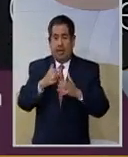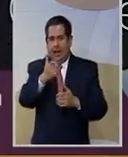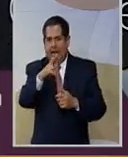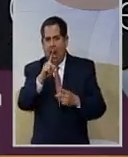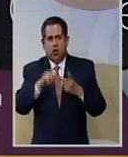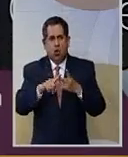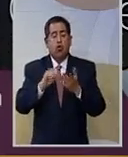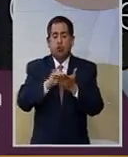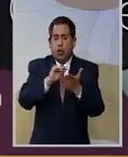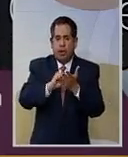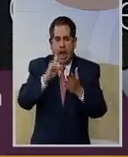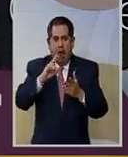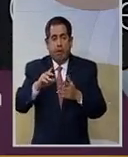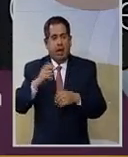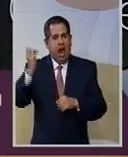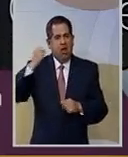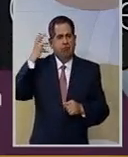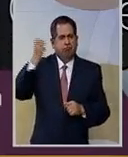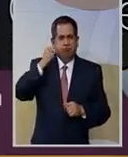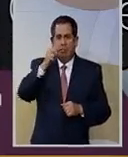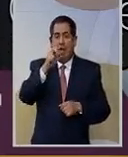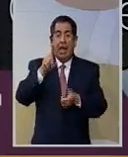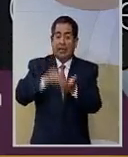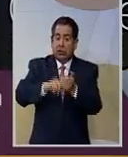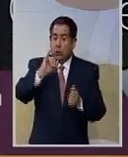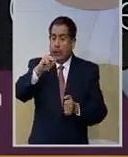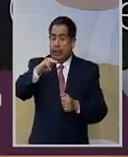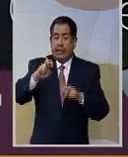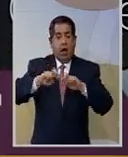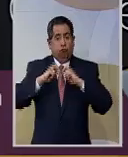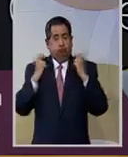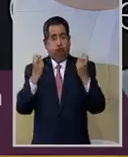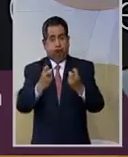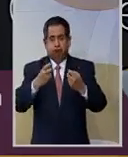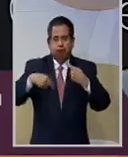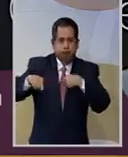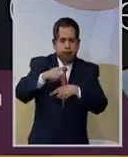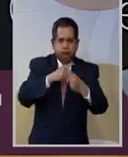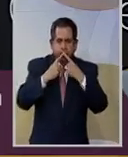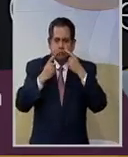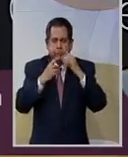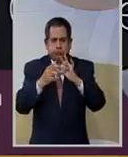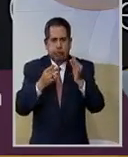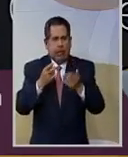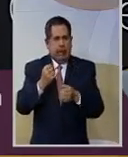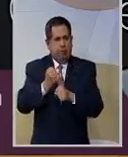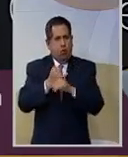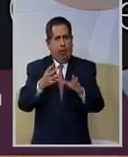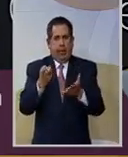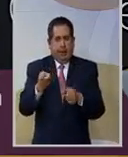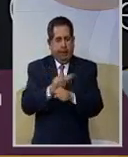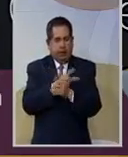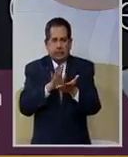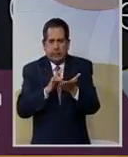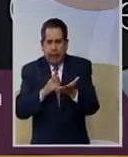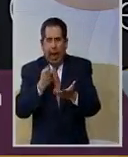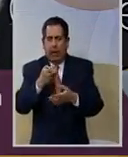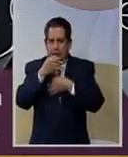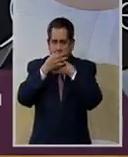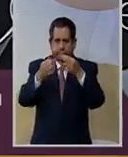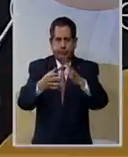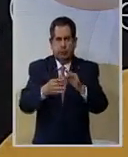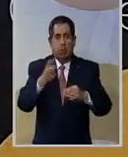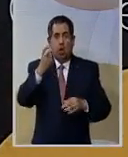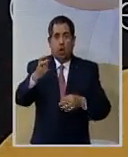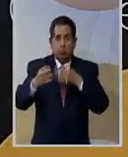Montes, se llevará a cabo la sesión en el Instituto Nacional Electoral para también informar cuáles han sido los avances hasta ese momento. Por